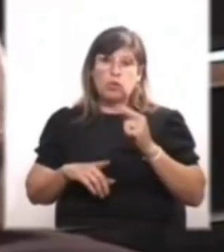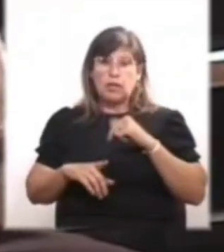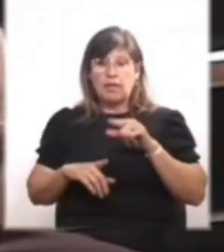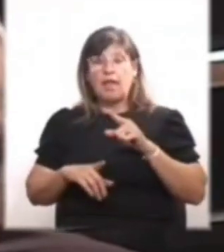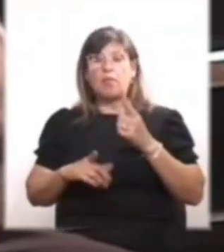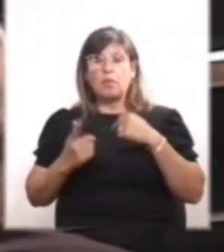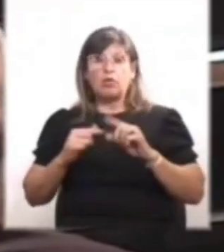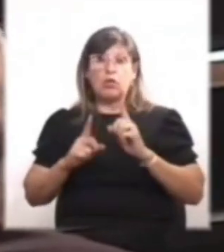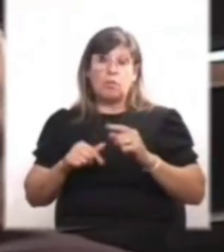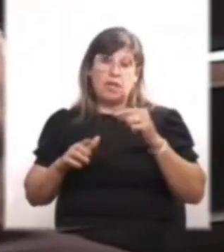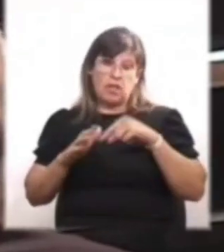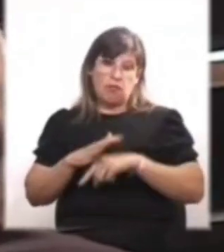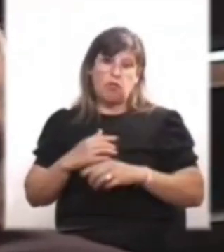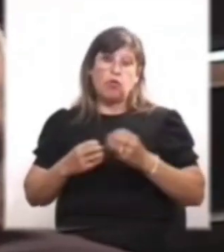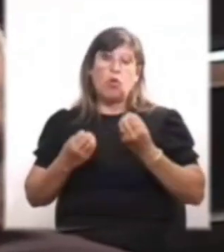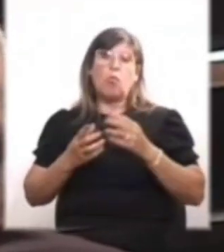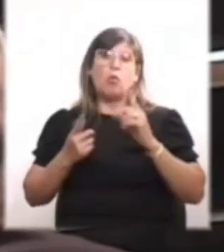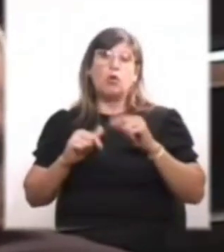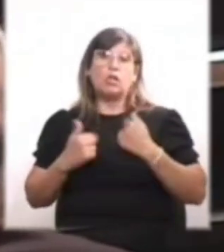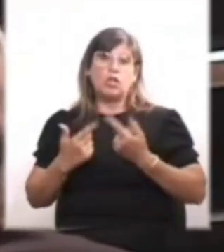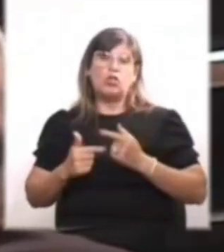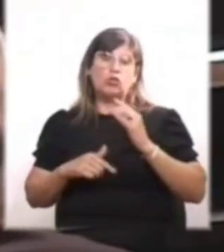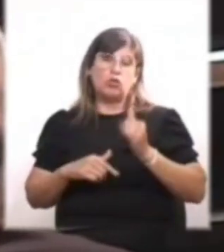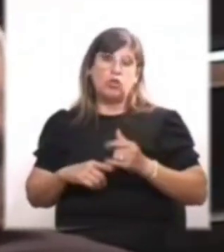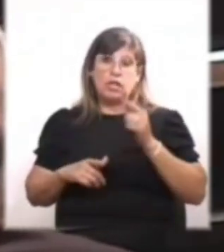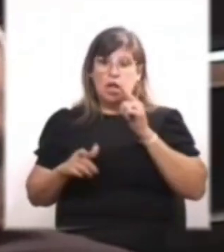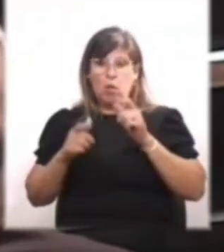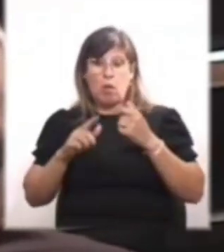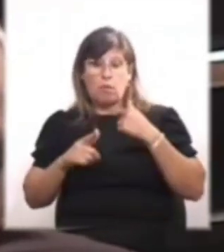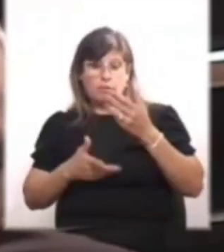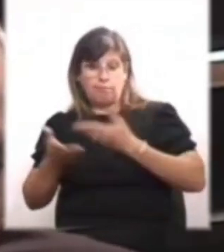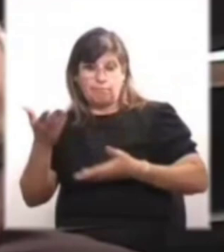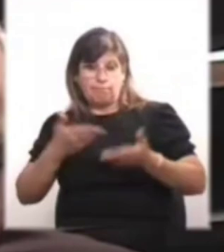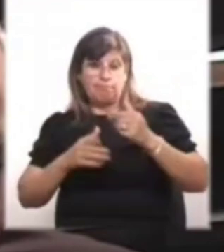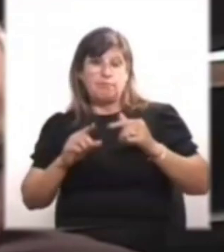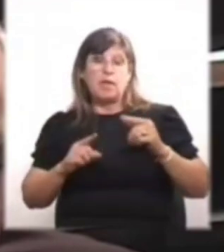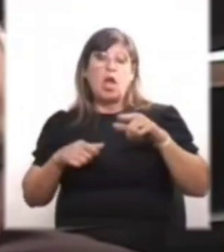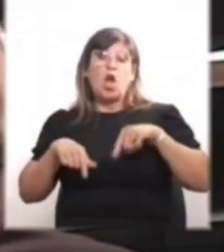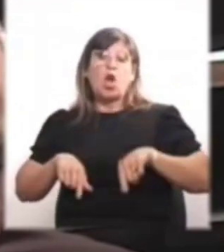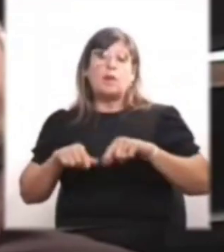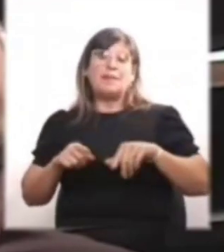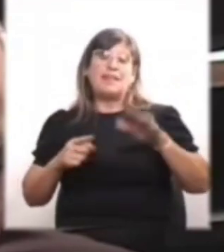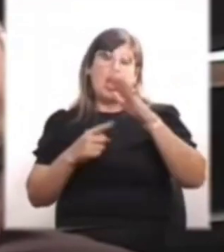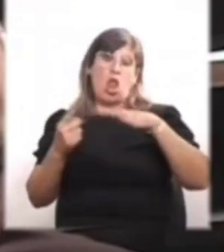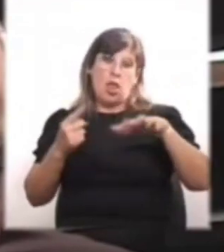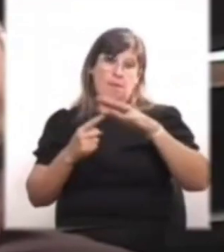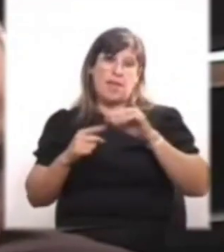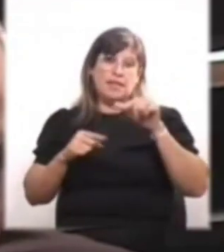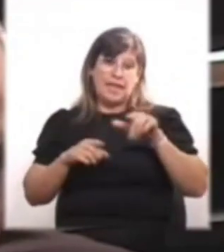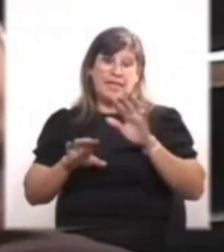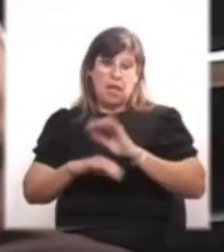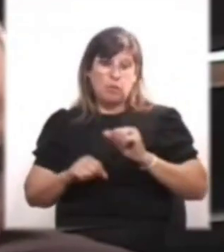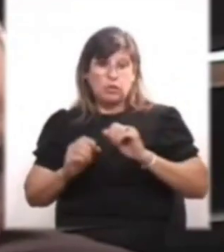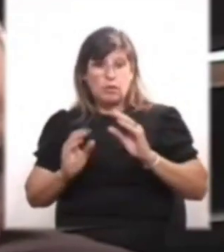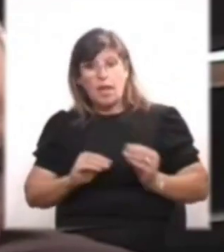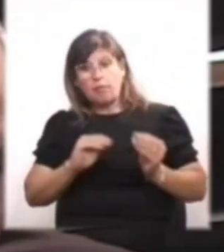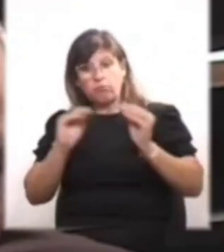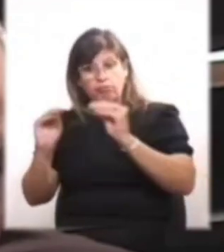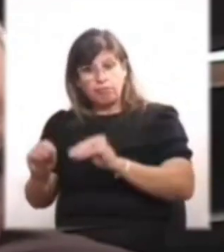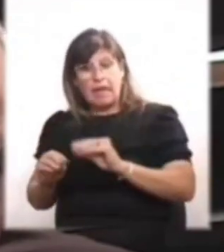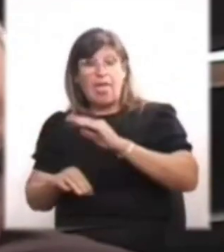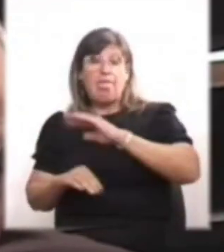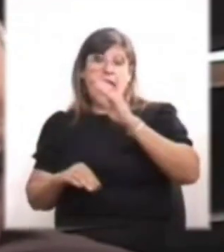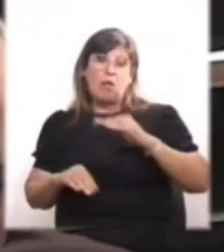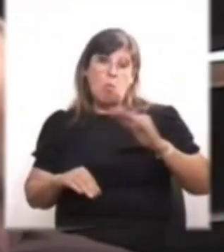también de fondo, porque en definitiva tenemos muchos aspectos de interacción con el Ministerio de Ambiente. Esta posibilidad del pasaje del monte